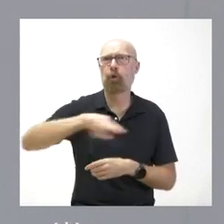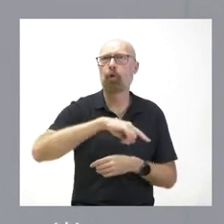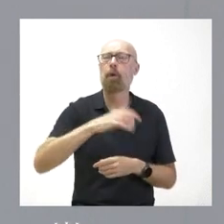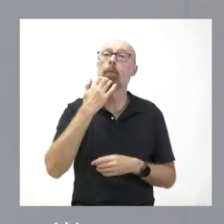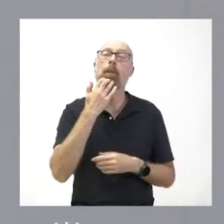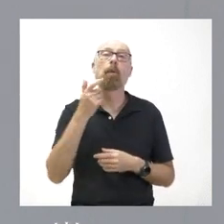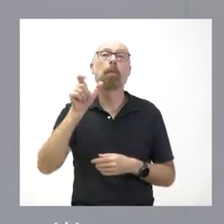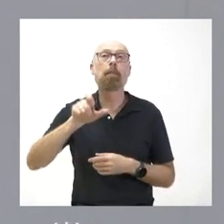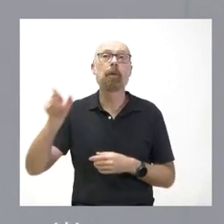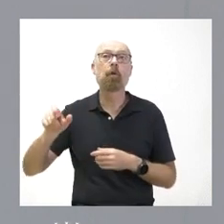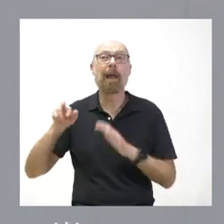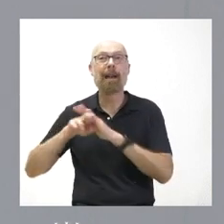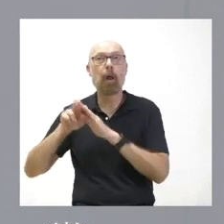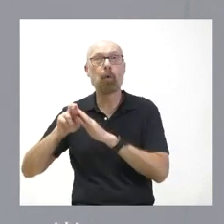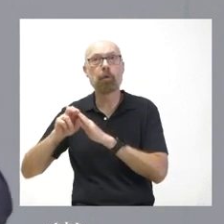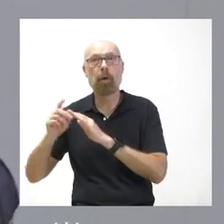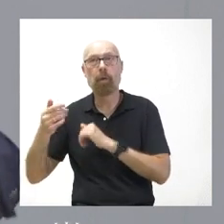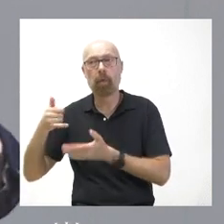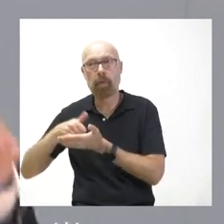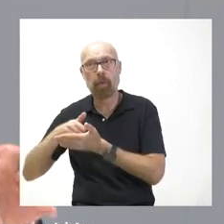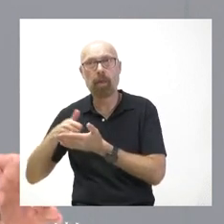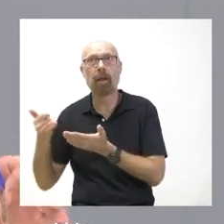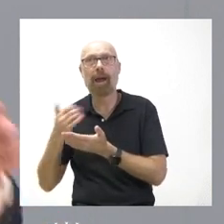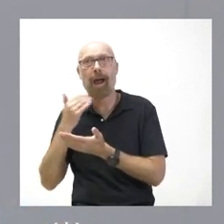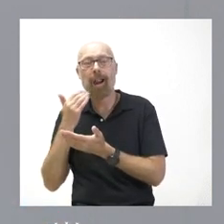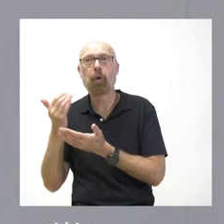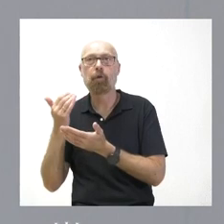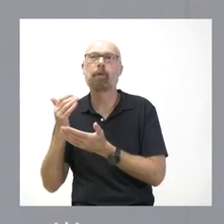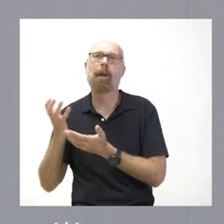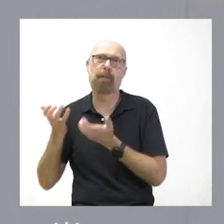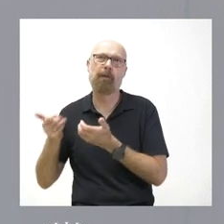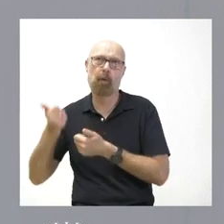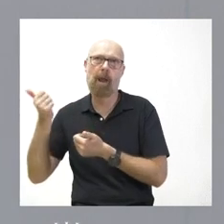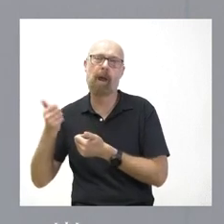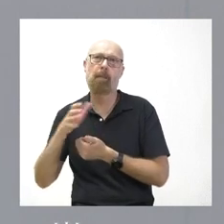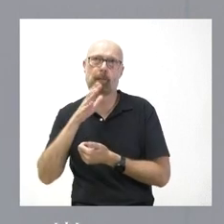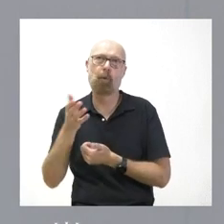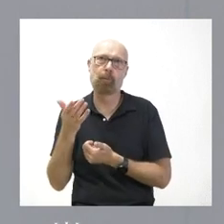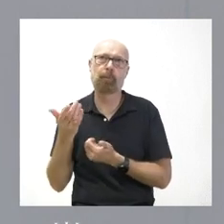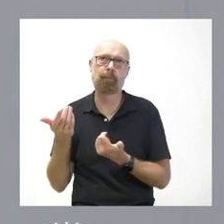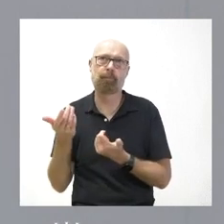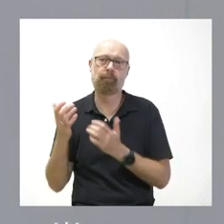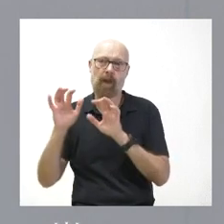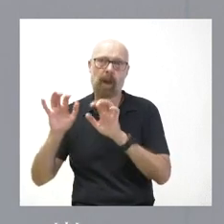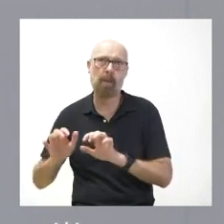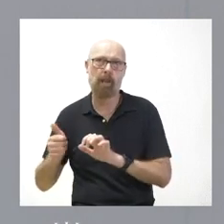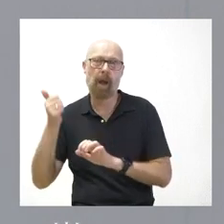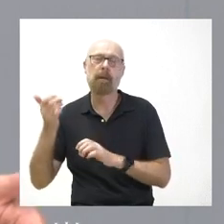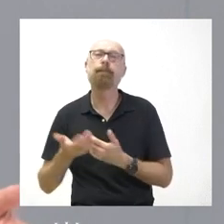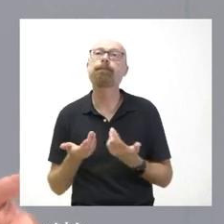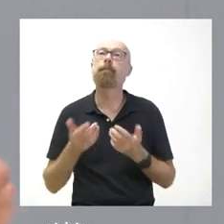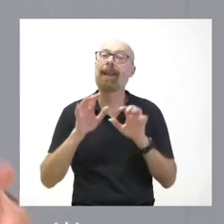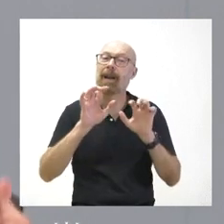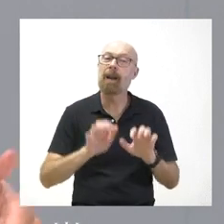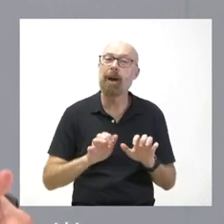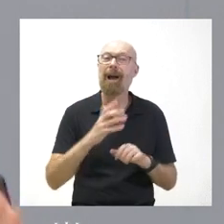con menos recursos porque lógicamente hay una mayor parte de su tramo que es afectado por esa rebaja tributaria es una rebaja del